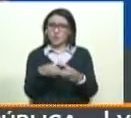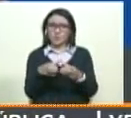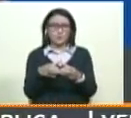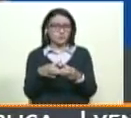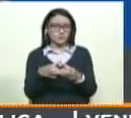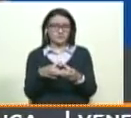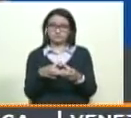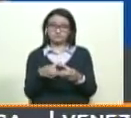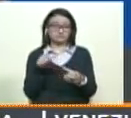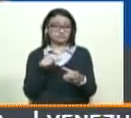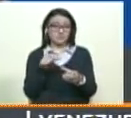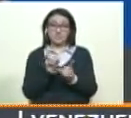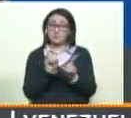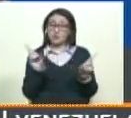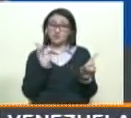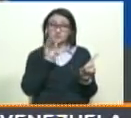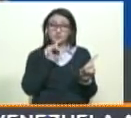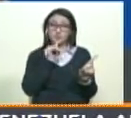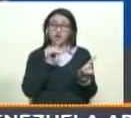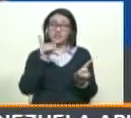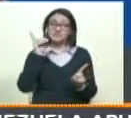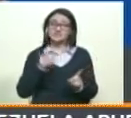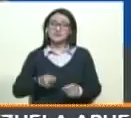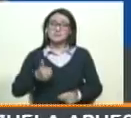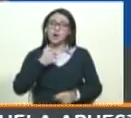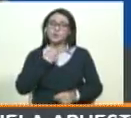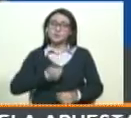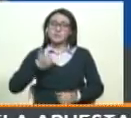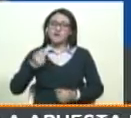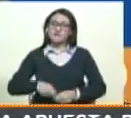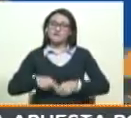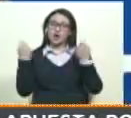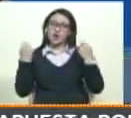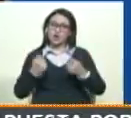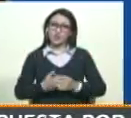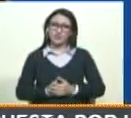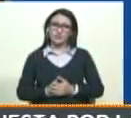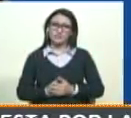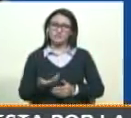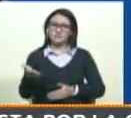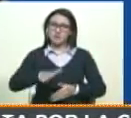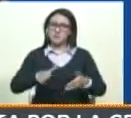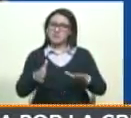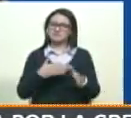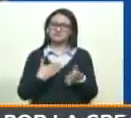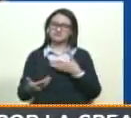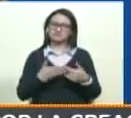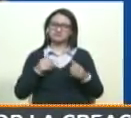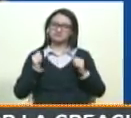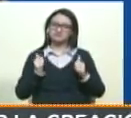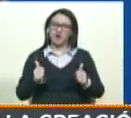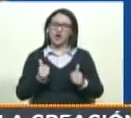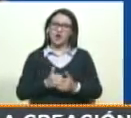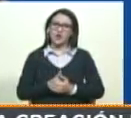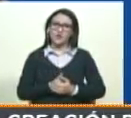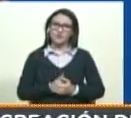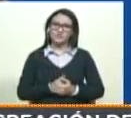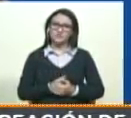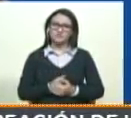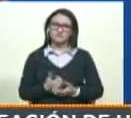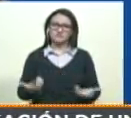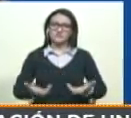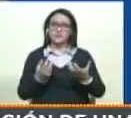por la vía de la democracia, decidió la vía de la violencia, de la destrucción, de la muerte, donde quemaron, insisto, quemaron a